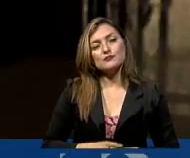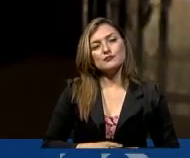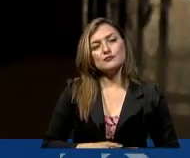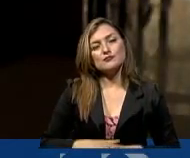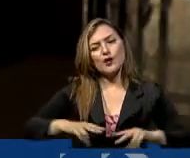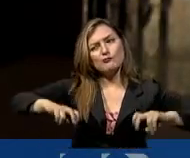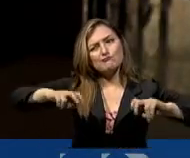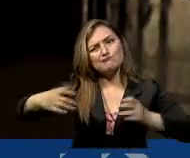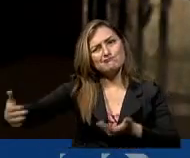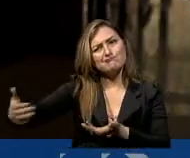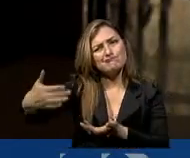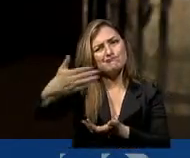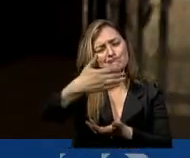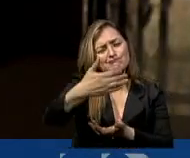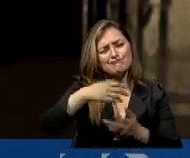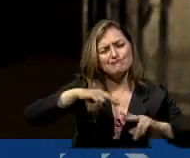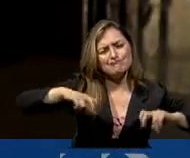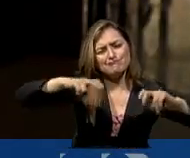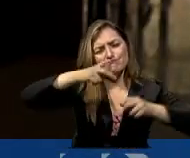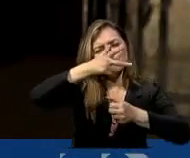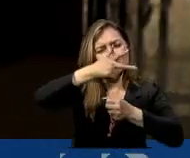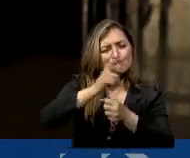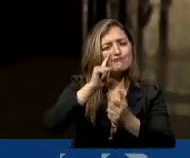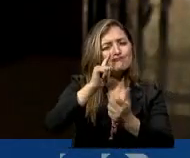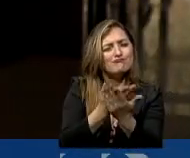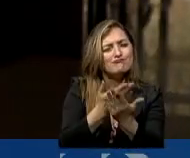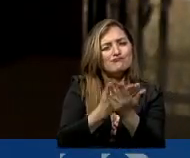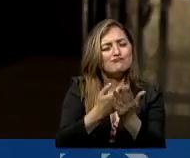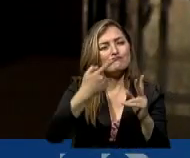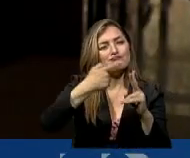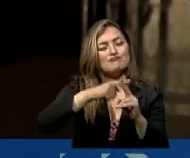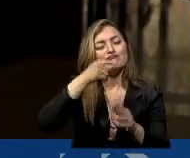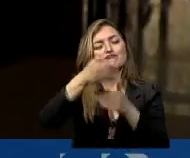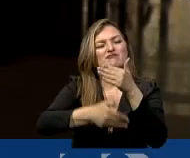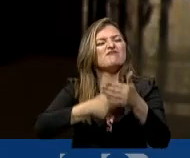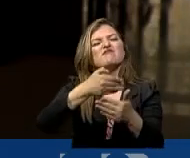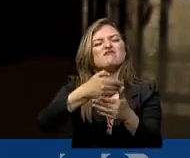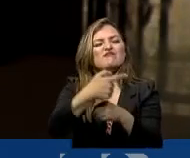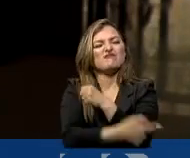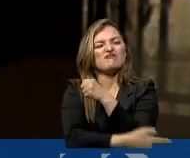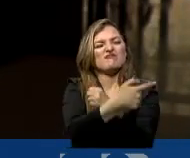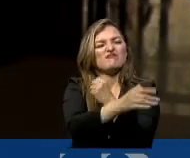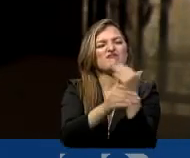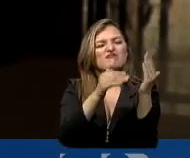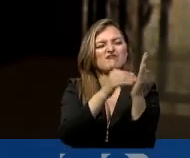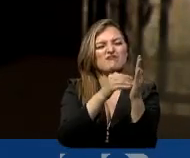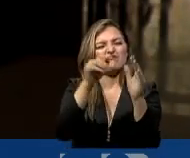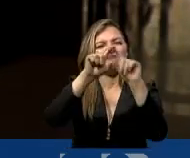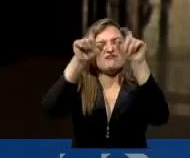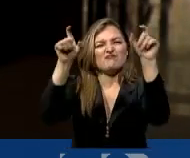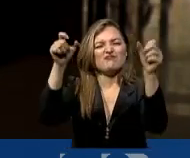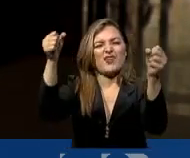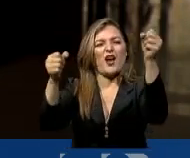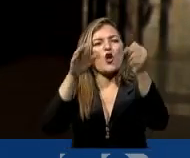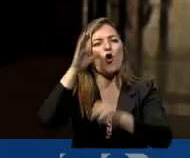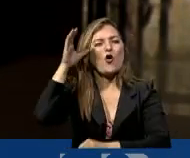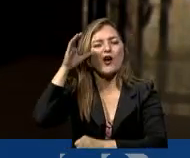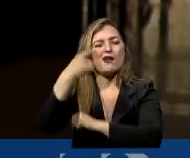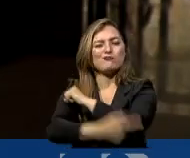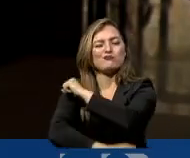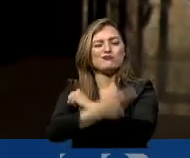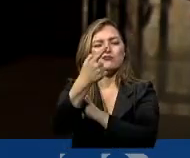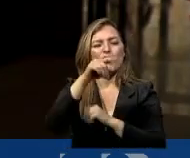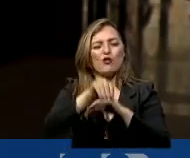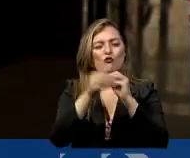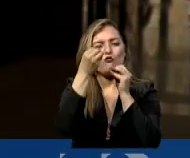los elementos necesarios para iniciar el proceso administrativo sancionador en contra de la operadora, que parte con un informe